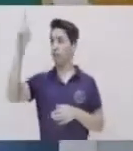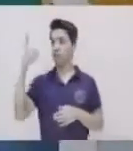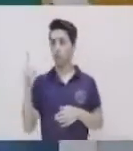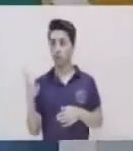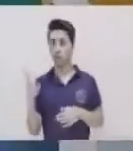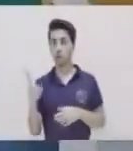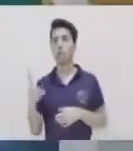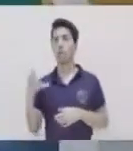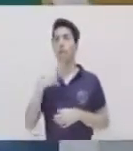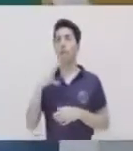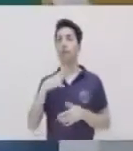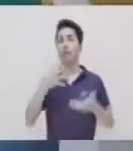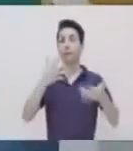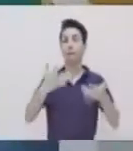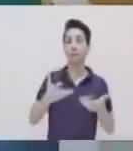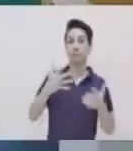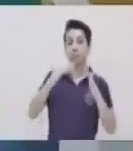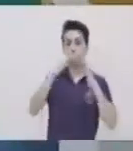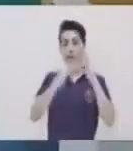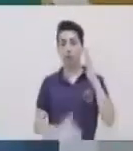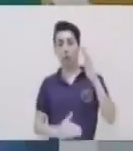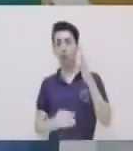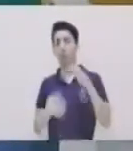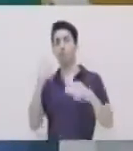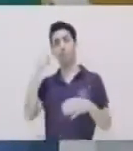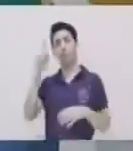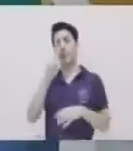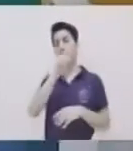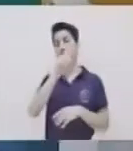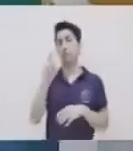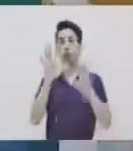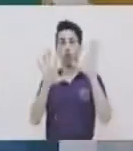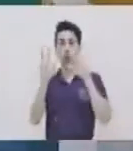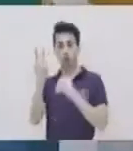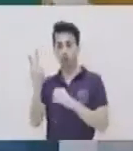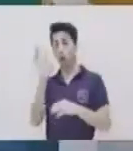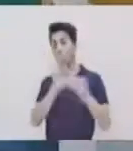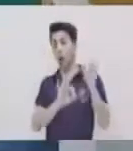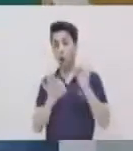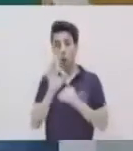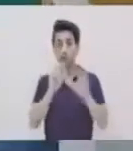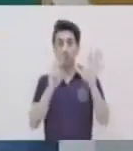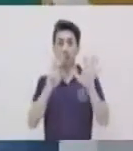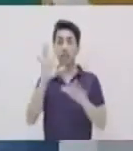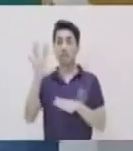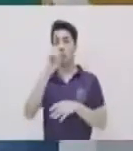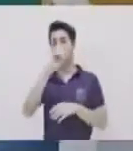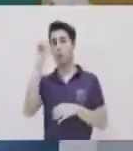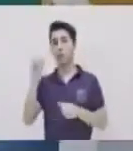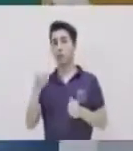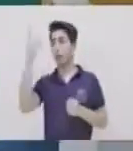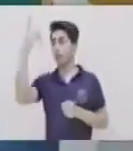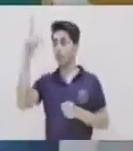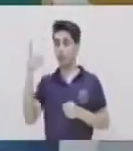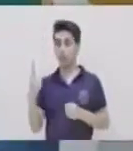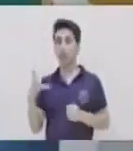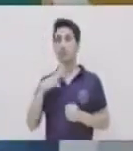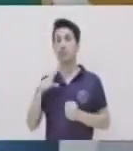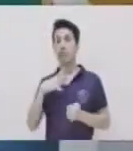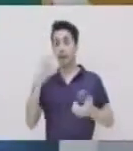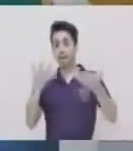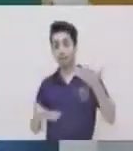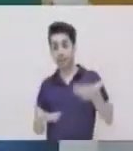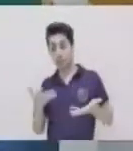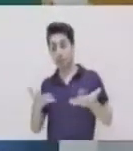datos tiene un peso menor a 112. O el 75% de los datos tiene